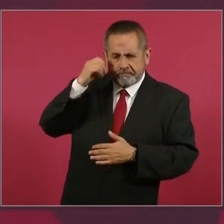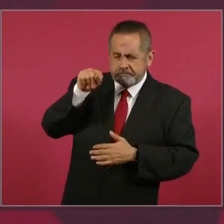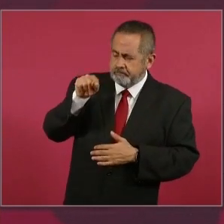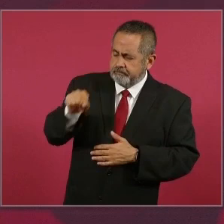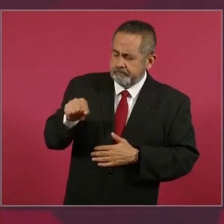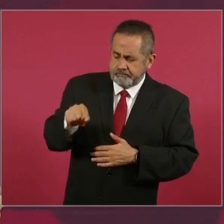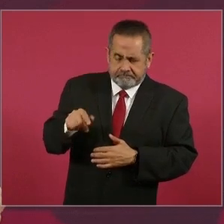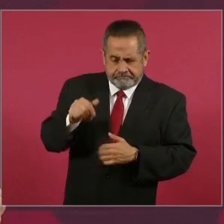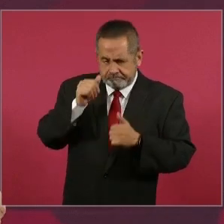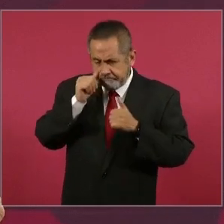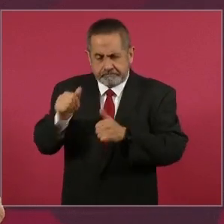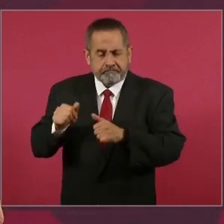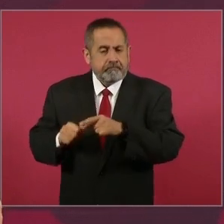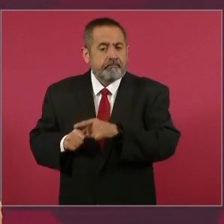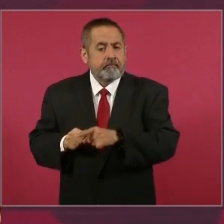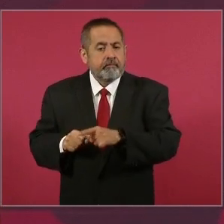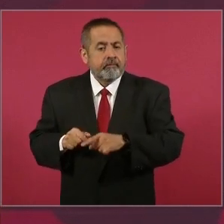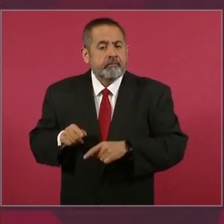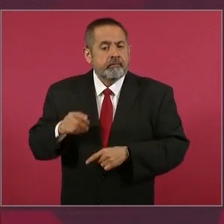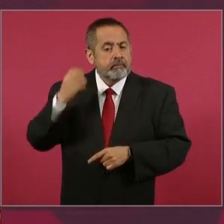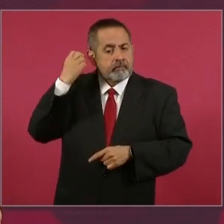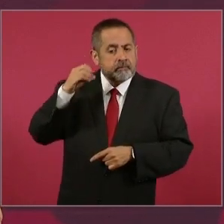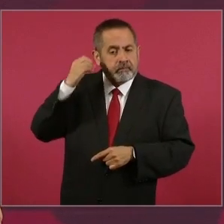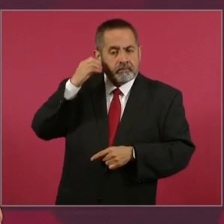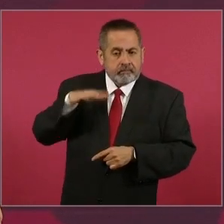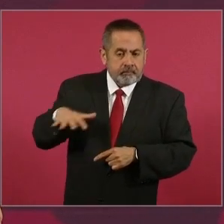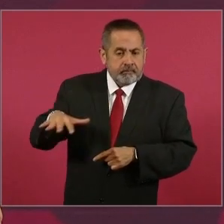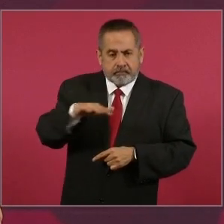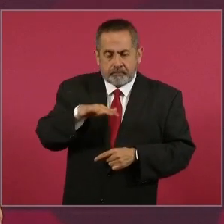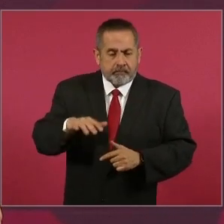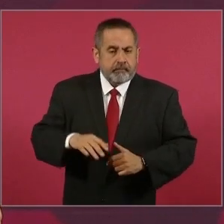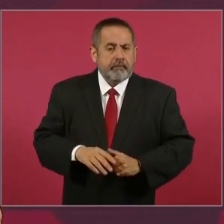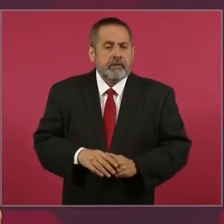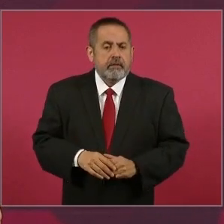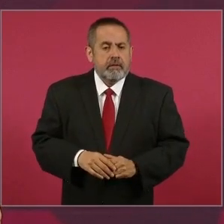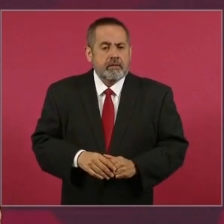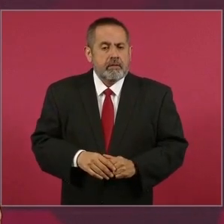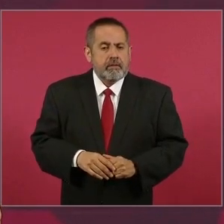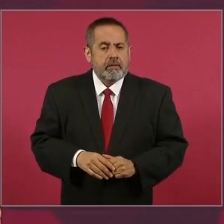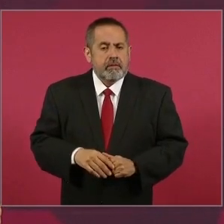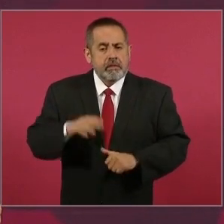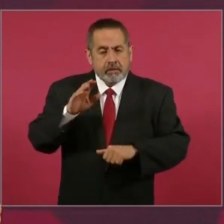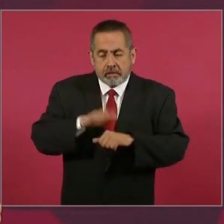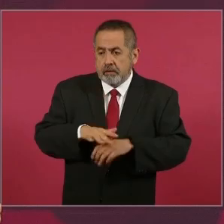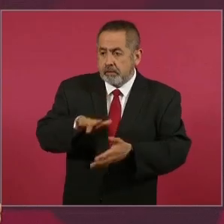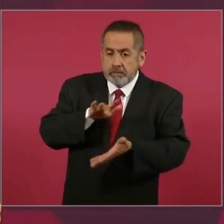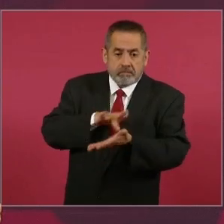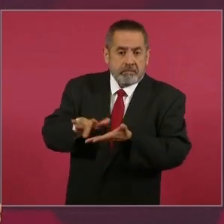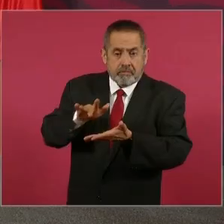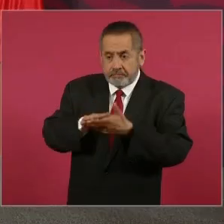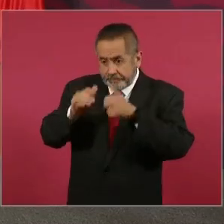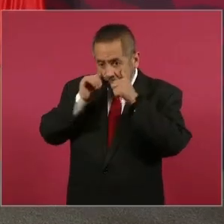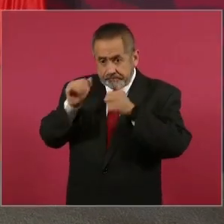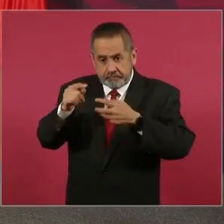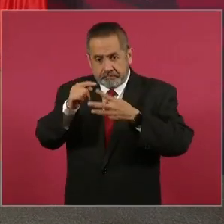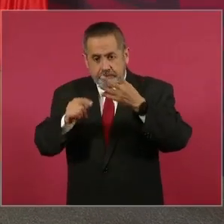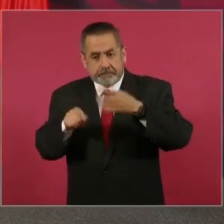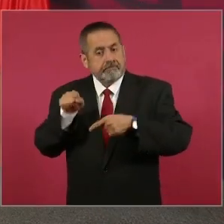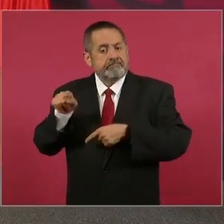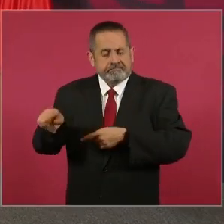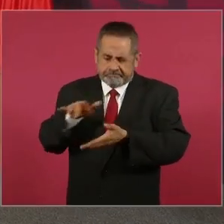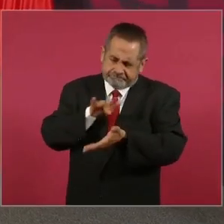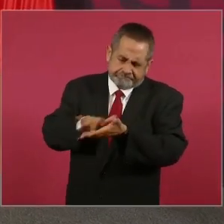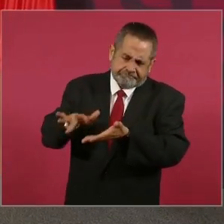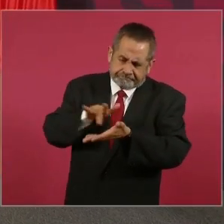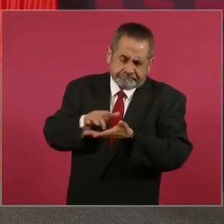Oaxaca es de los estados que más apoyos ha